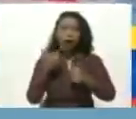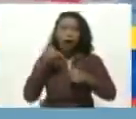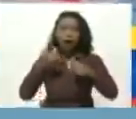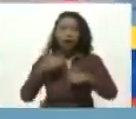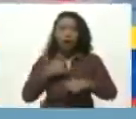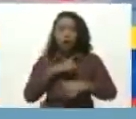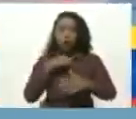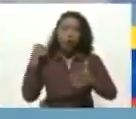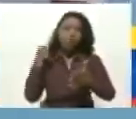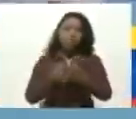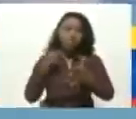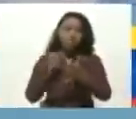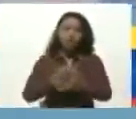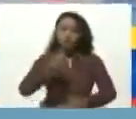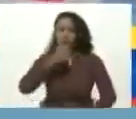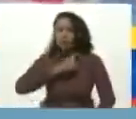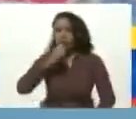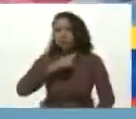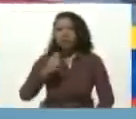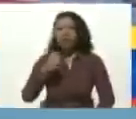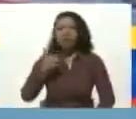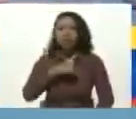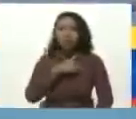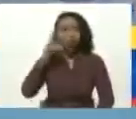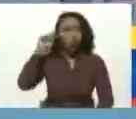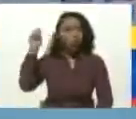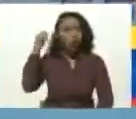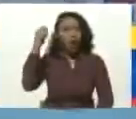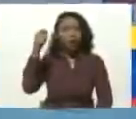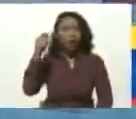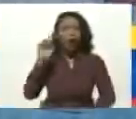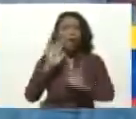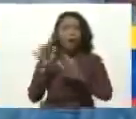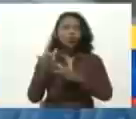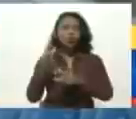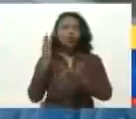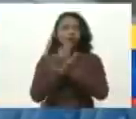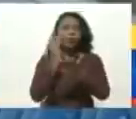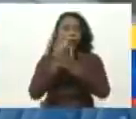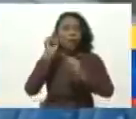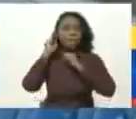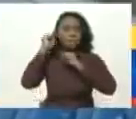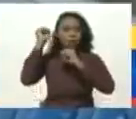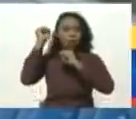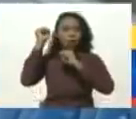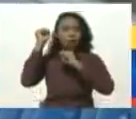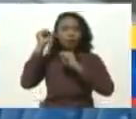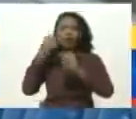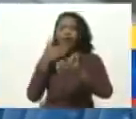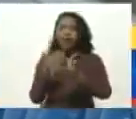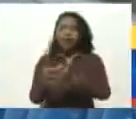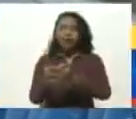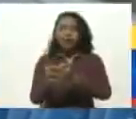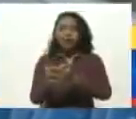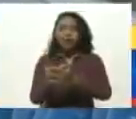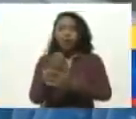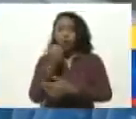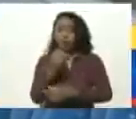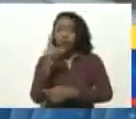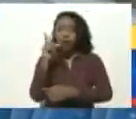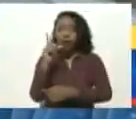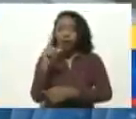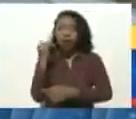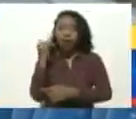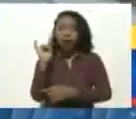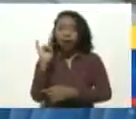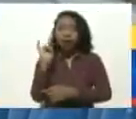luchando, resistiendo. Cuente con Guárico. Guárico invicto siempre. Gracias, Yolexi. Bueno, también la